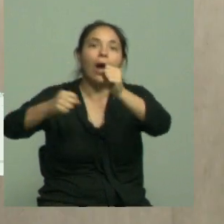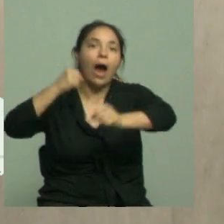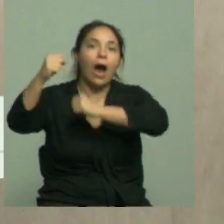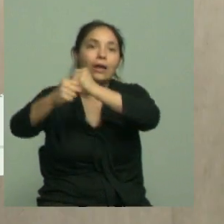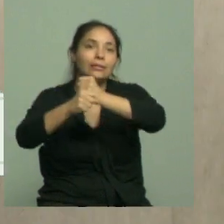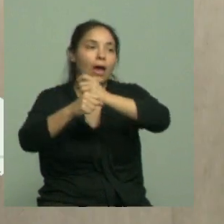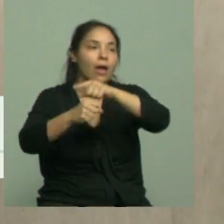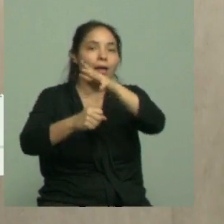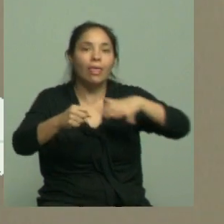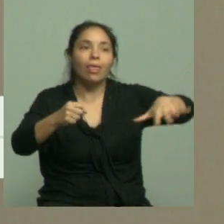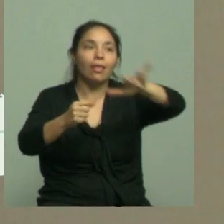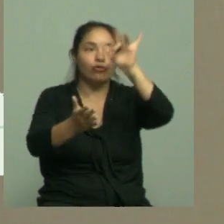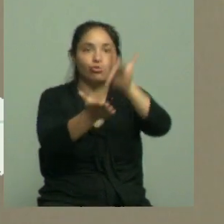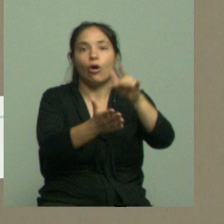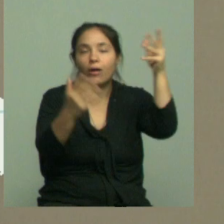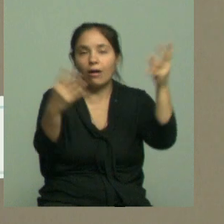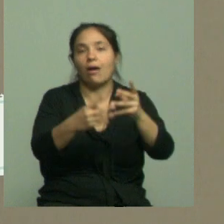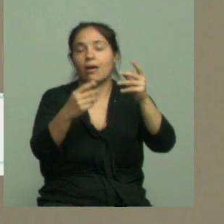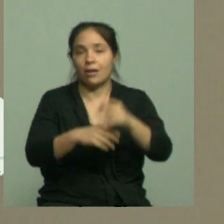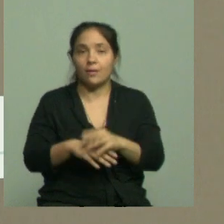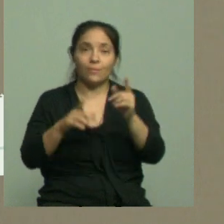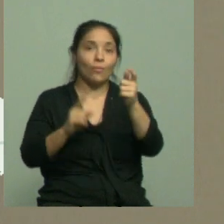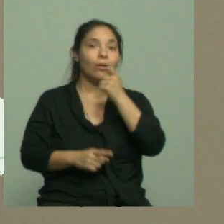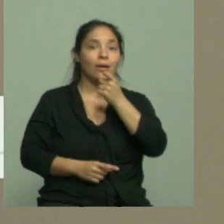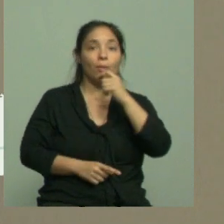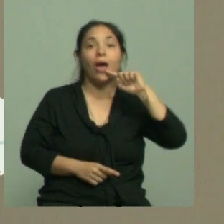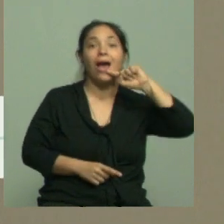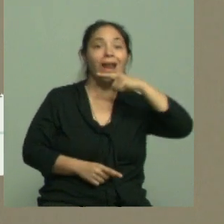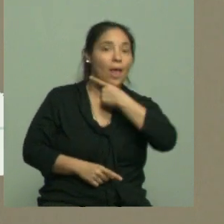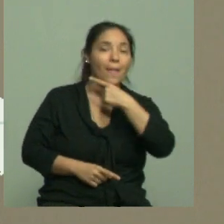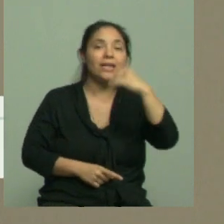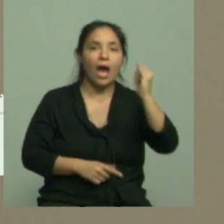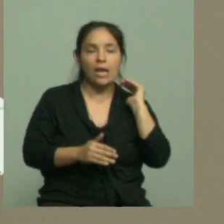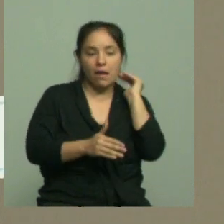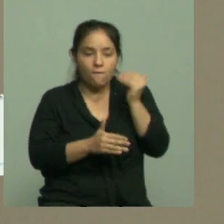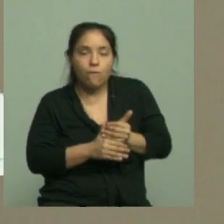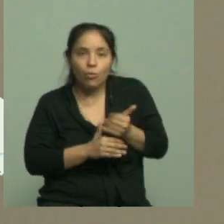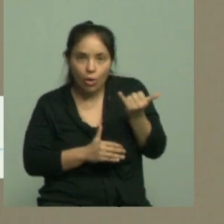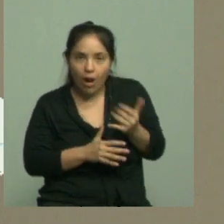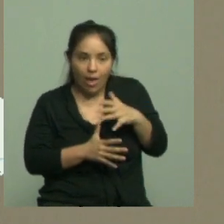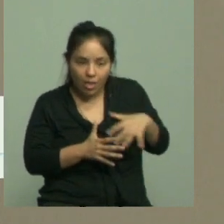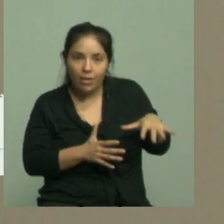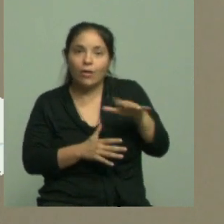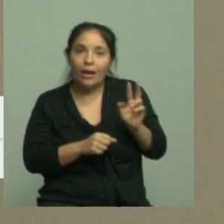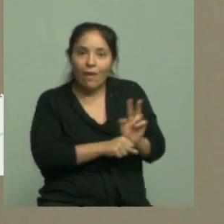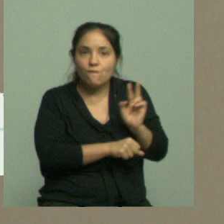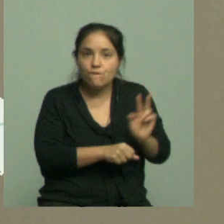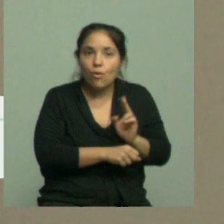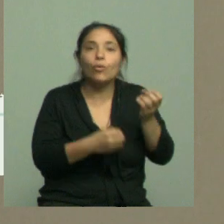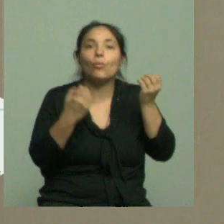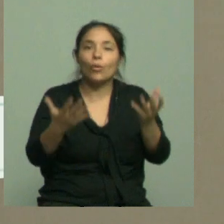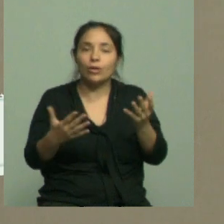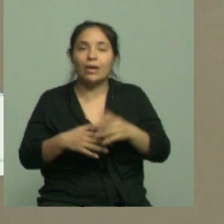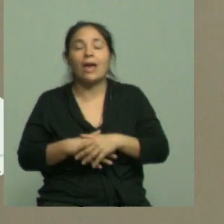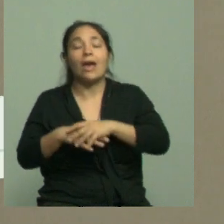Alemania está haciendo un conteo de los refugios y pensando en esos refugios ante esto que entiende puede ser una guerra que en